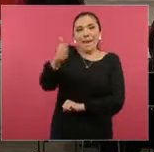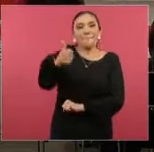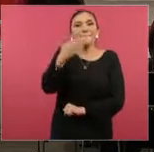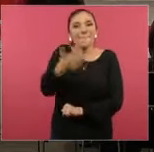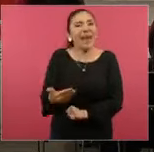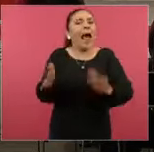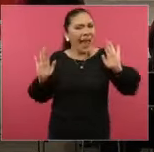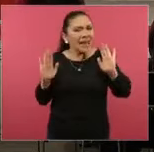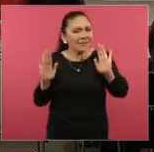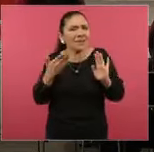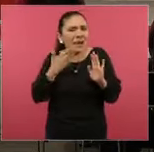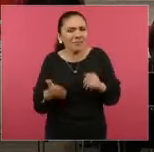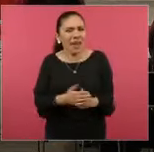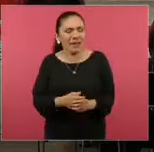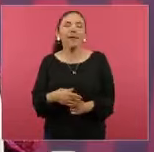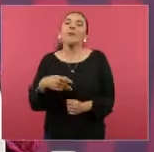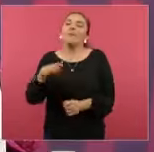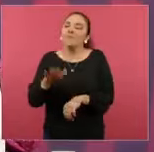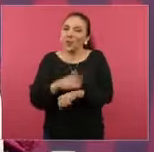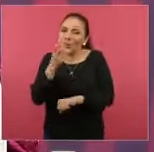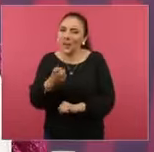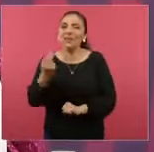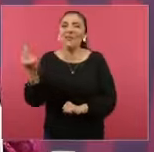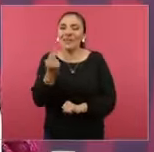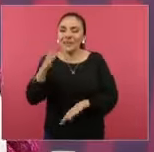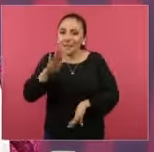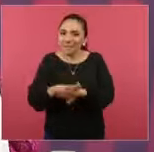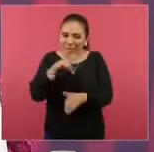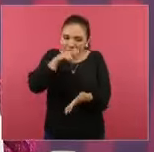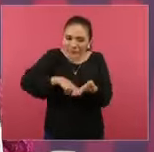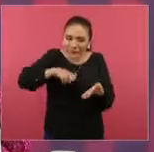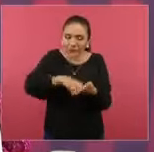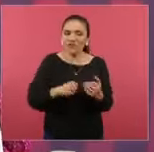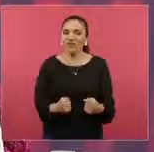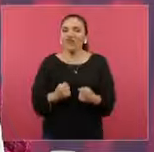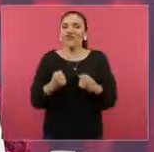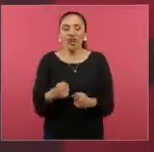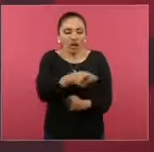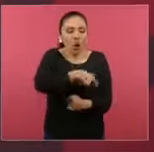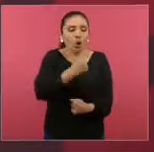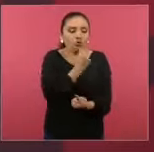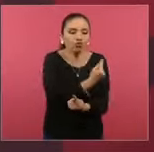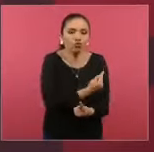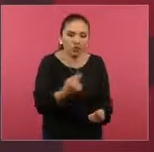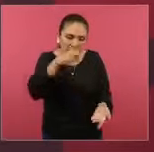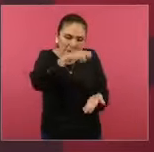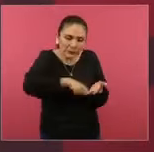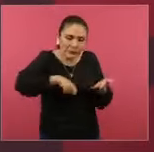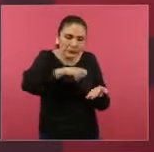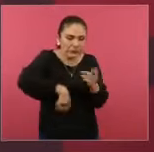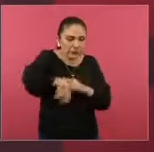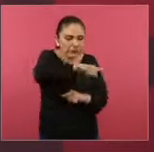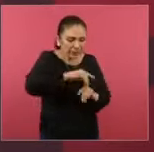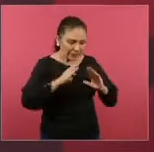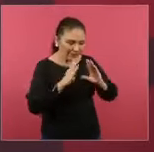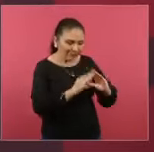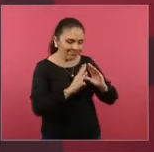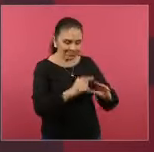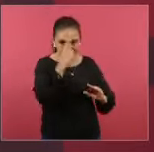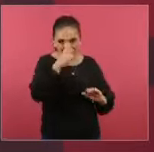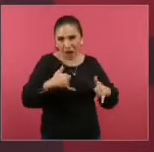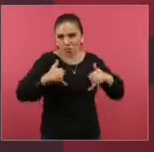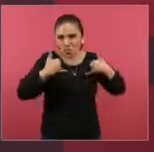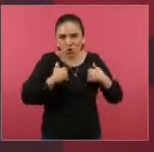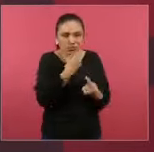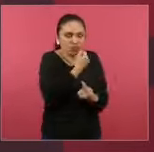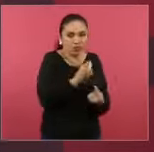que sí. Por eso necesitamos que haya fortaleza en nuestros niños, en nuestras niñas, en nuestros jóvenes, en nuestros